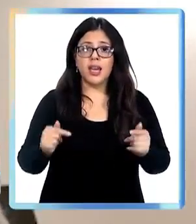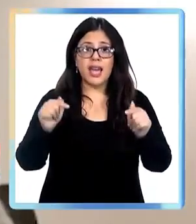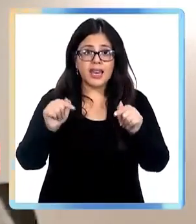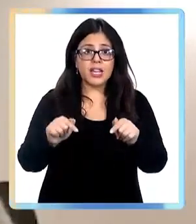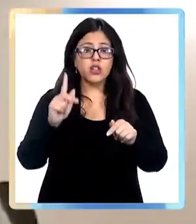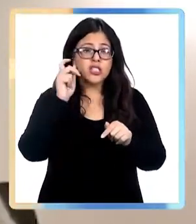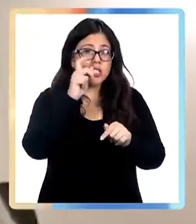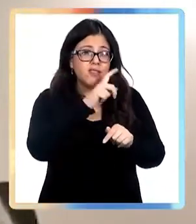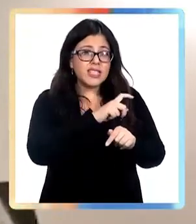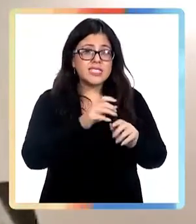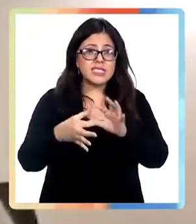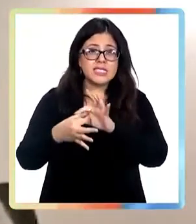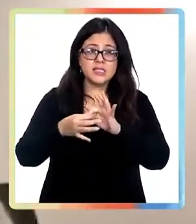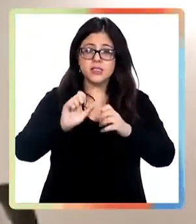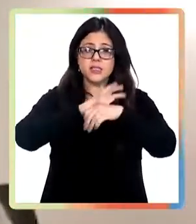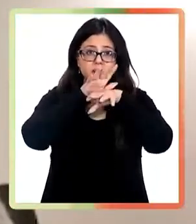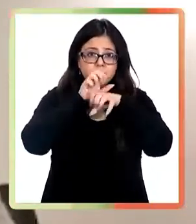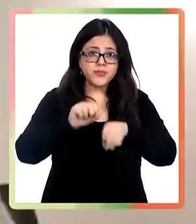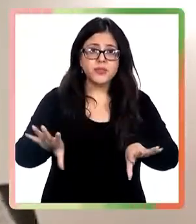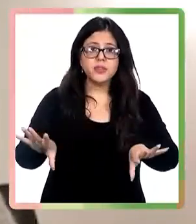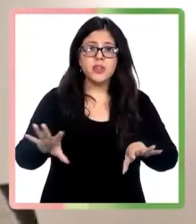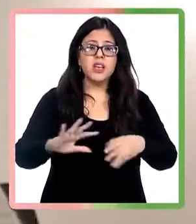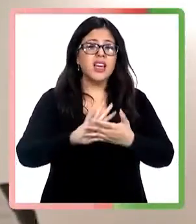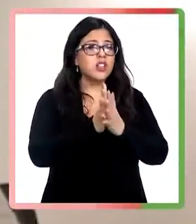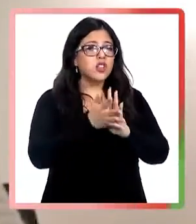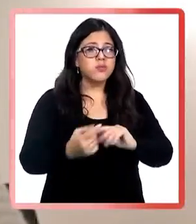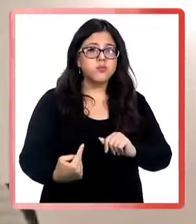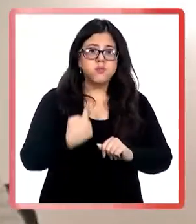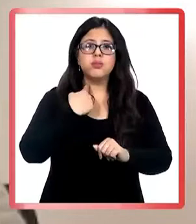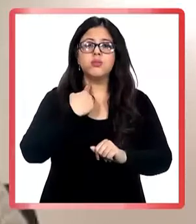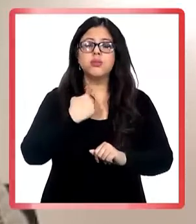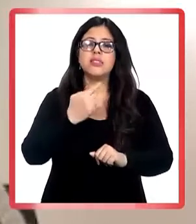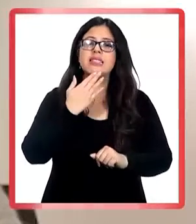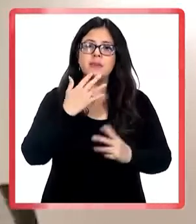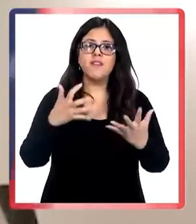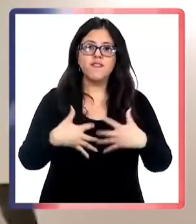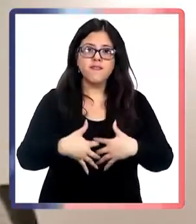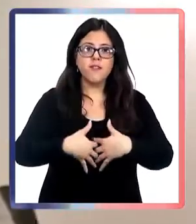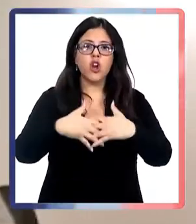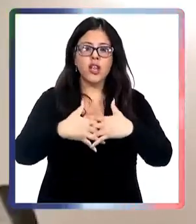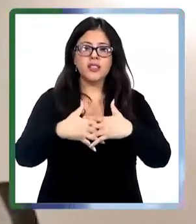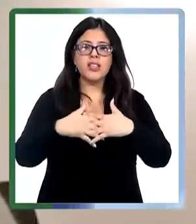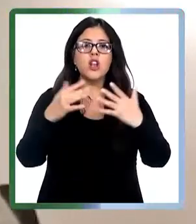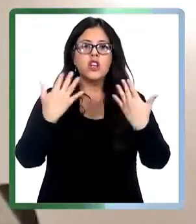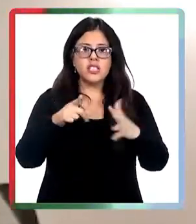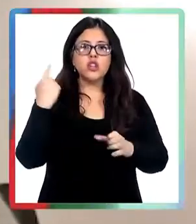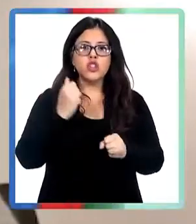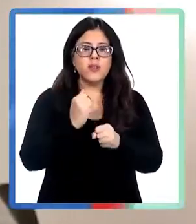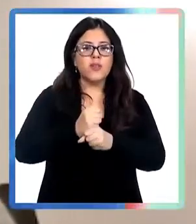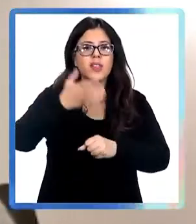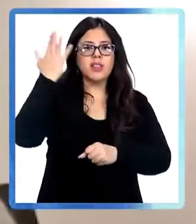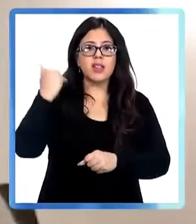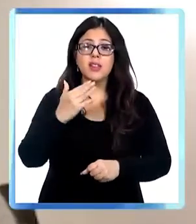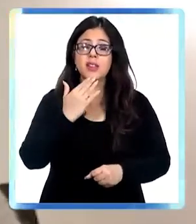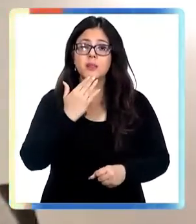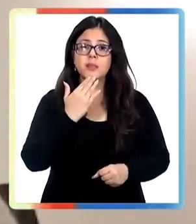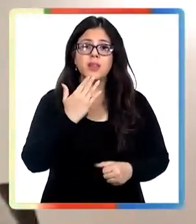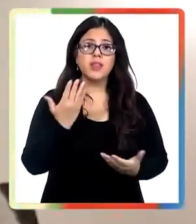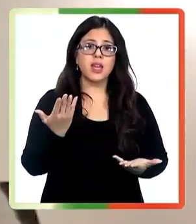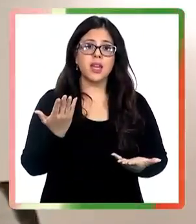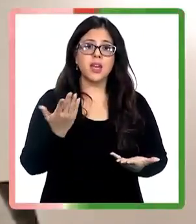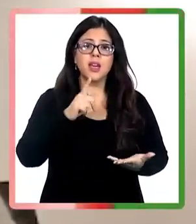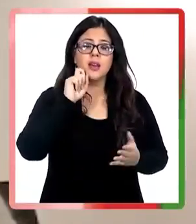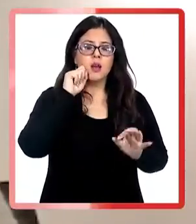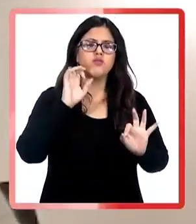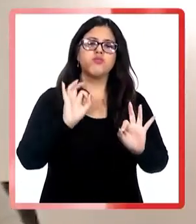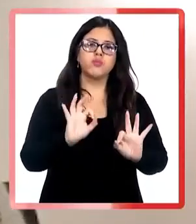en esto tan duro que ha sido la pandemia, en todas las lecciones que nos ha dejado, sino más bien en fortalecer lo que ya veníamos trabajando y que incluso